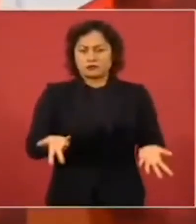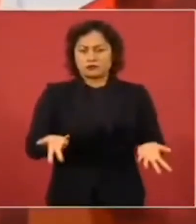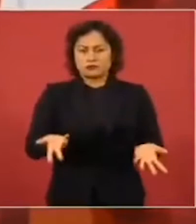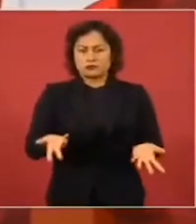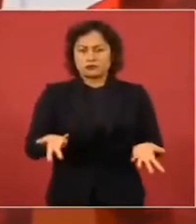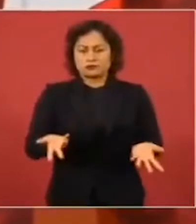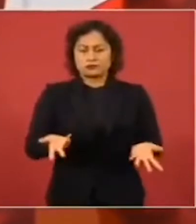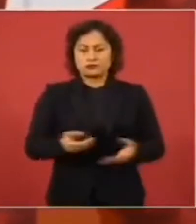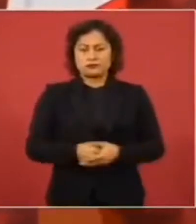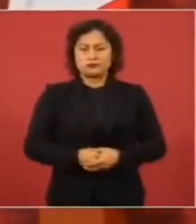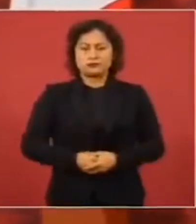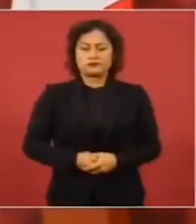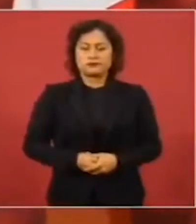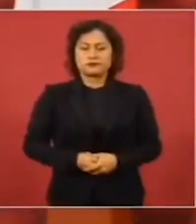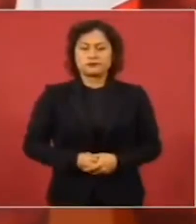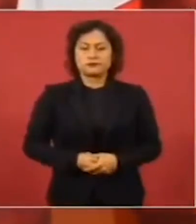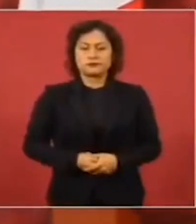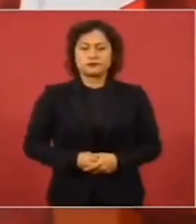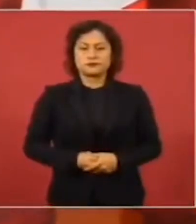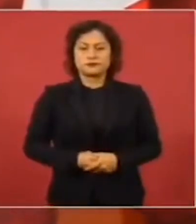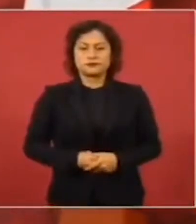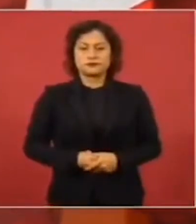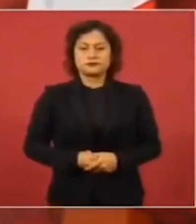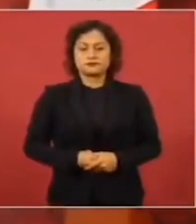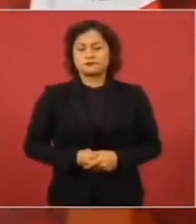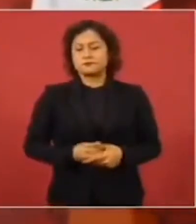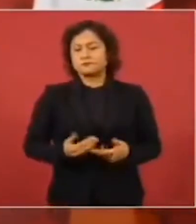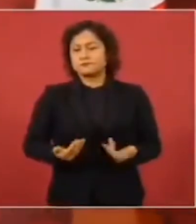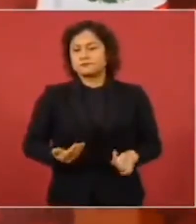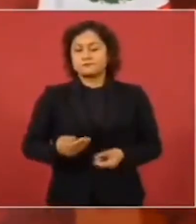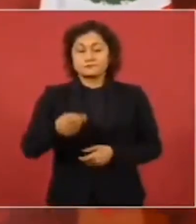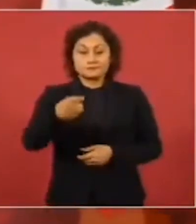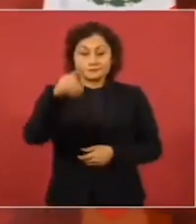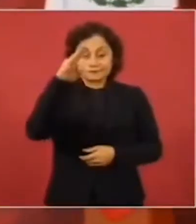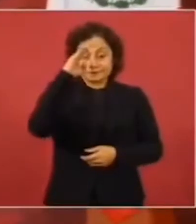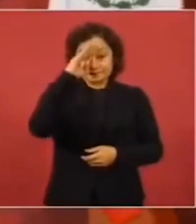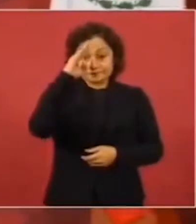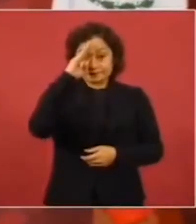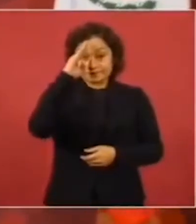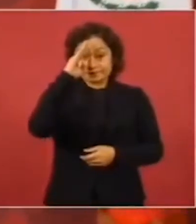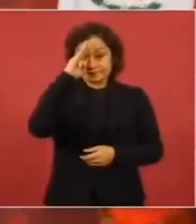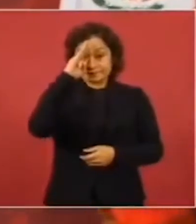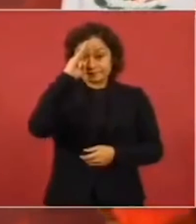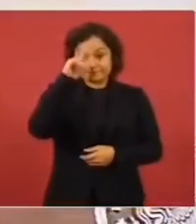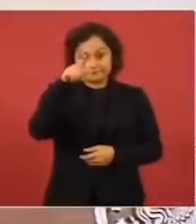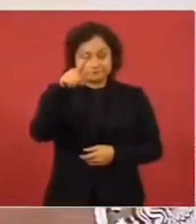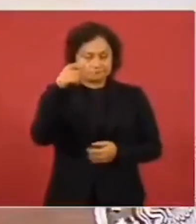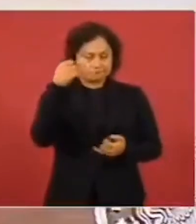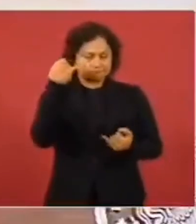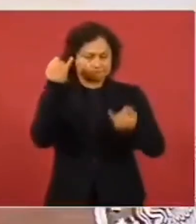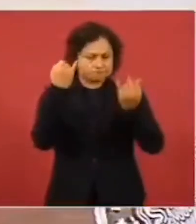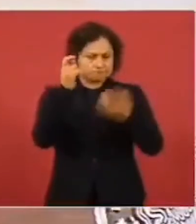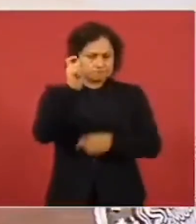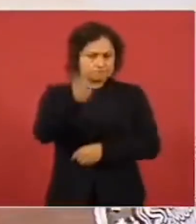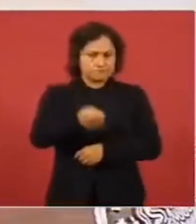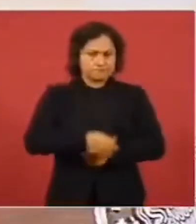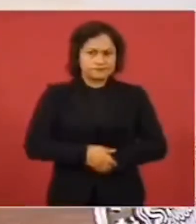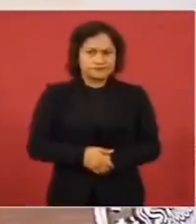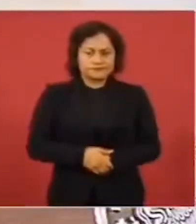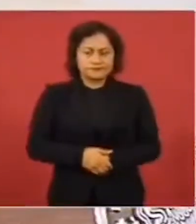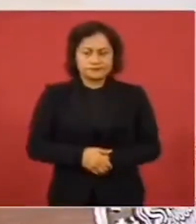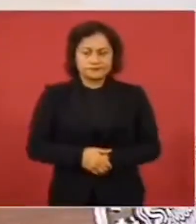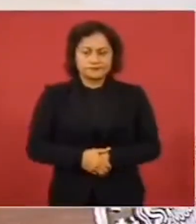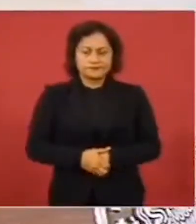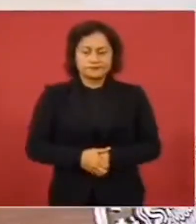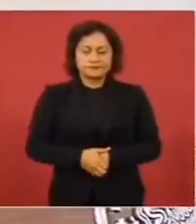se dedicó a atender la pandemia la primera mitad del gobierno le dedicamos a atender la pandemia como ya afortunadamente la pandemia está teniendo